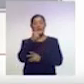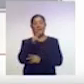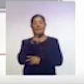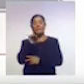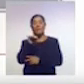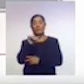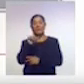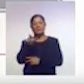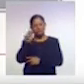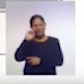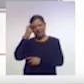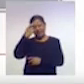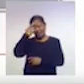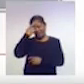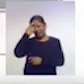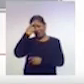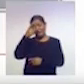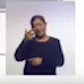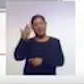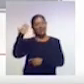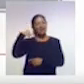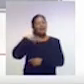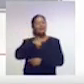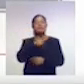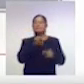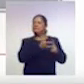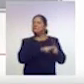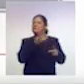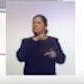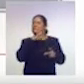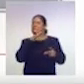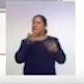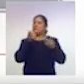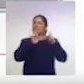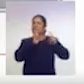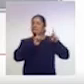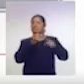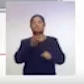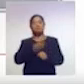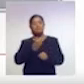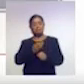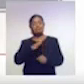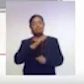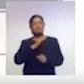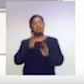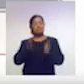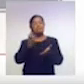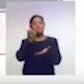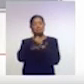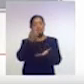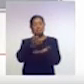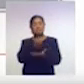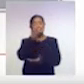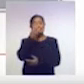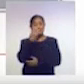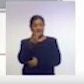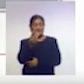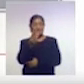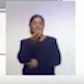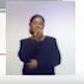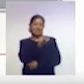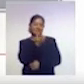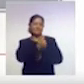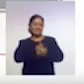tú recordarás después de que tuviera un inicio incierto, ya posteriormente han sumado 3 triunfos dentro de lo que es este